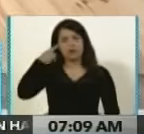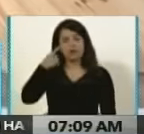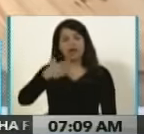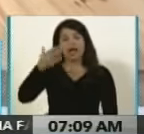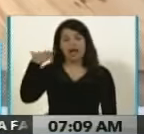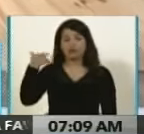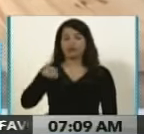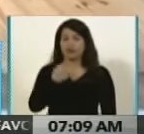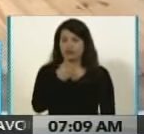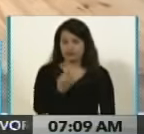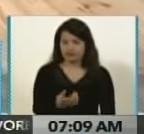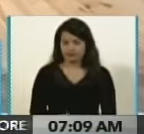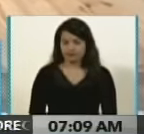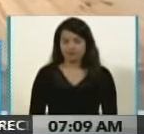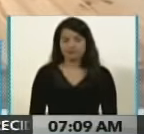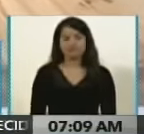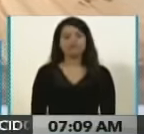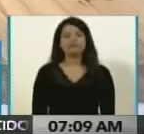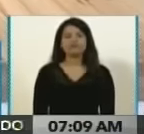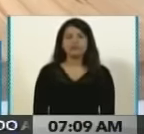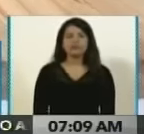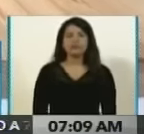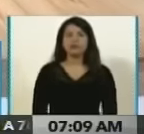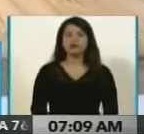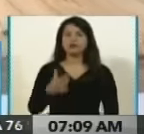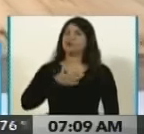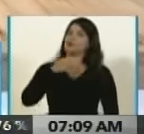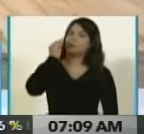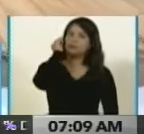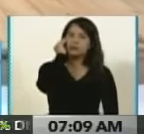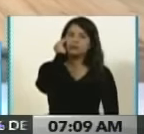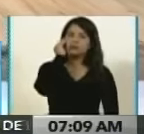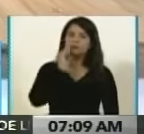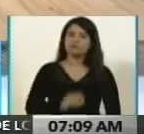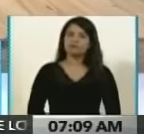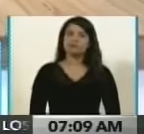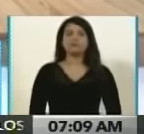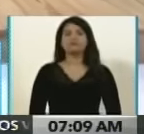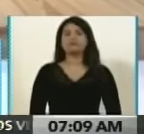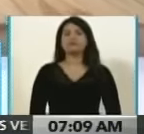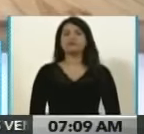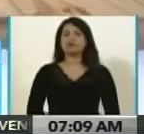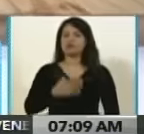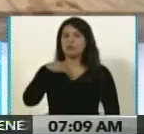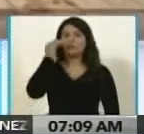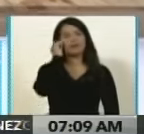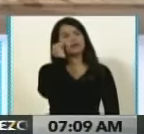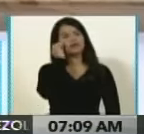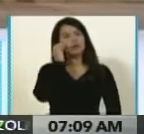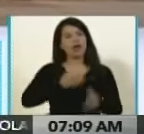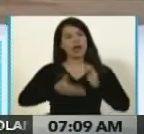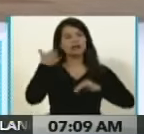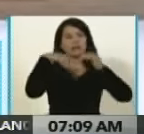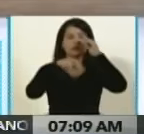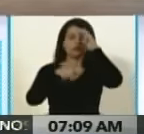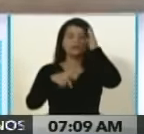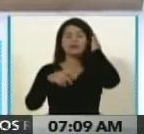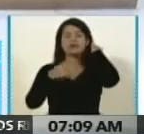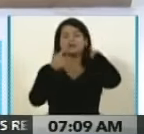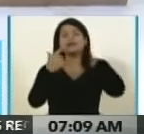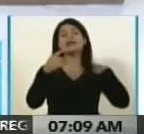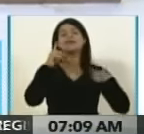otras veces, y es que seguramente tuvieron razón los que plantearon que había